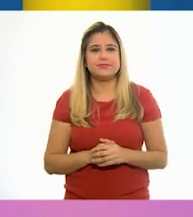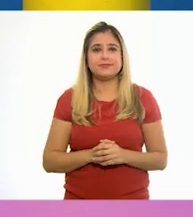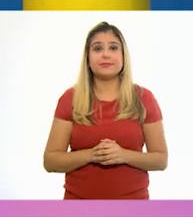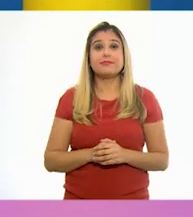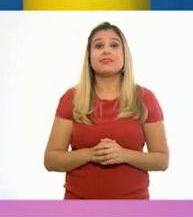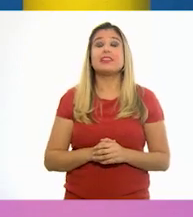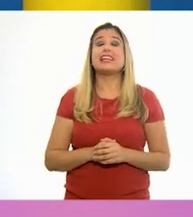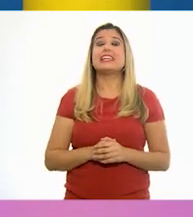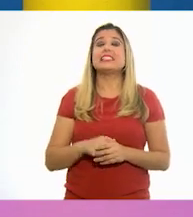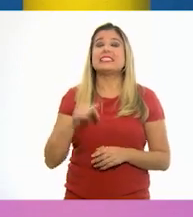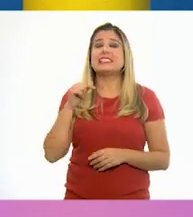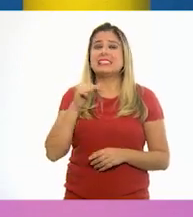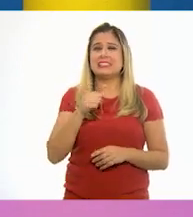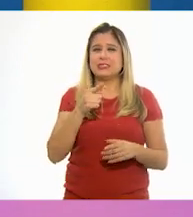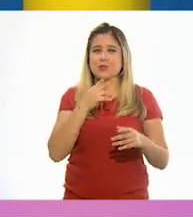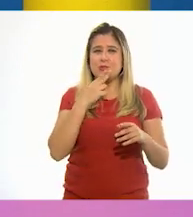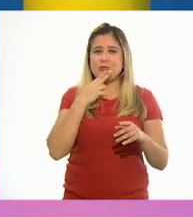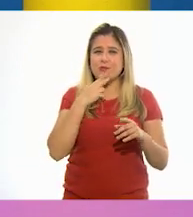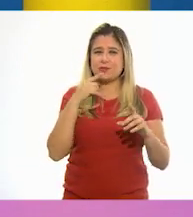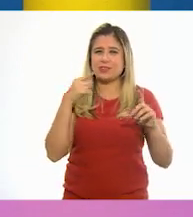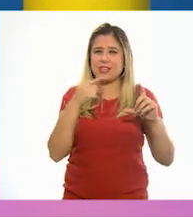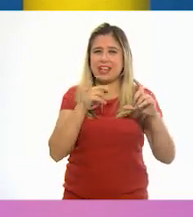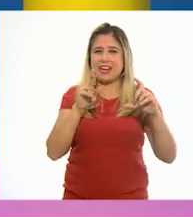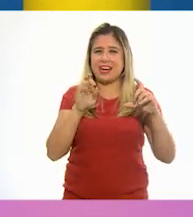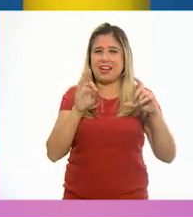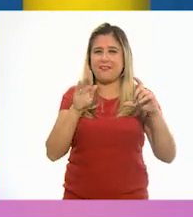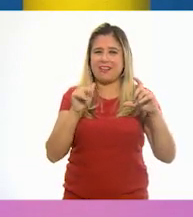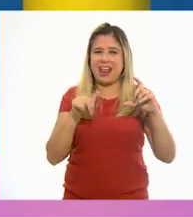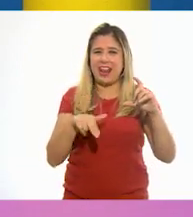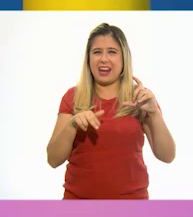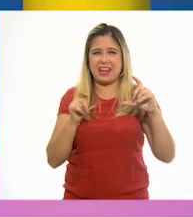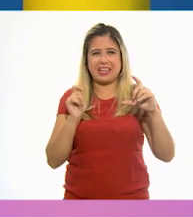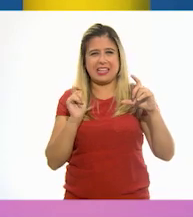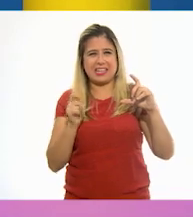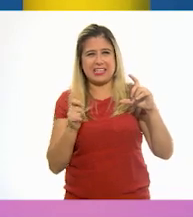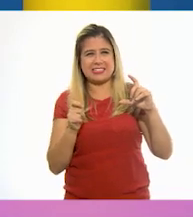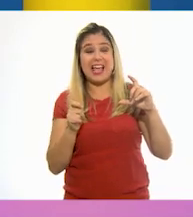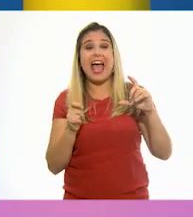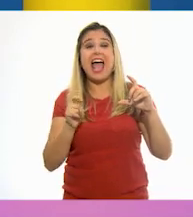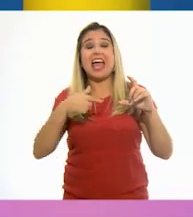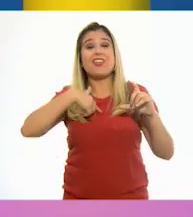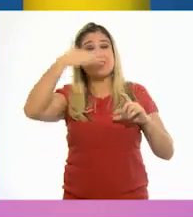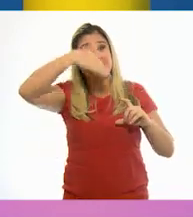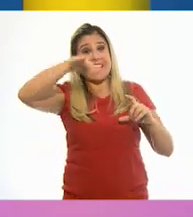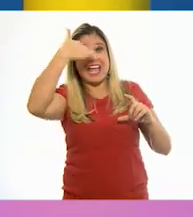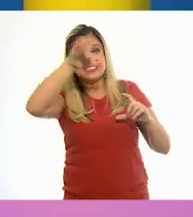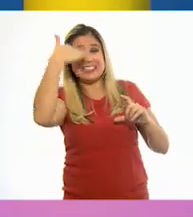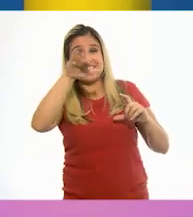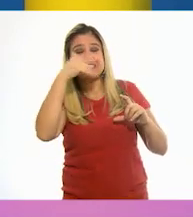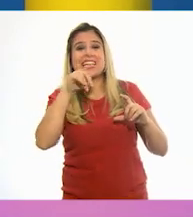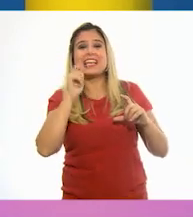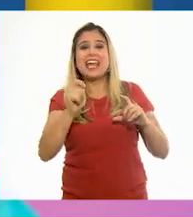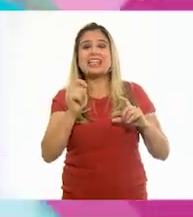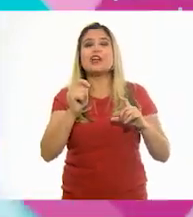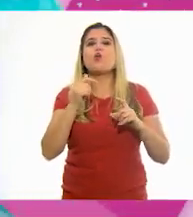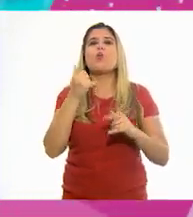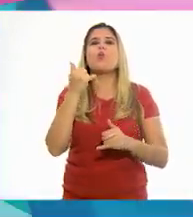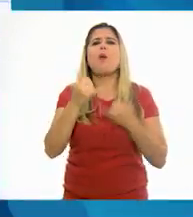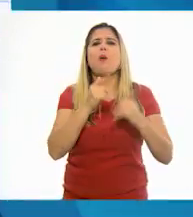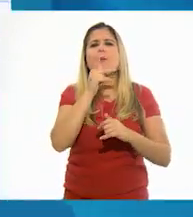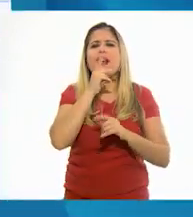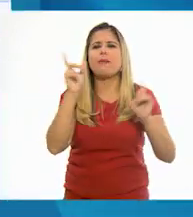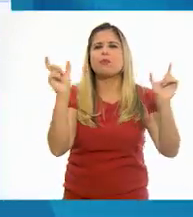El recurso literario de este refrán es... ¡Ah! ¡Yo sé! Creo que es el juego de